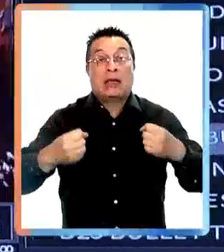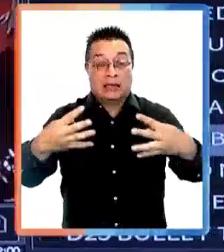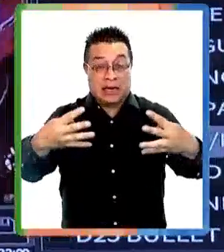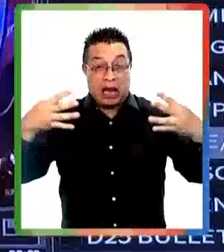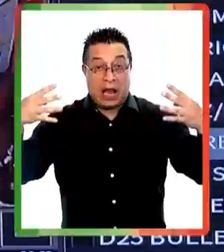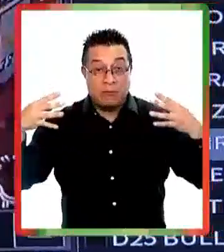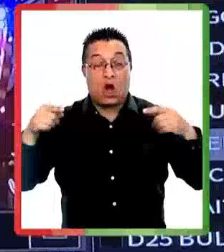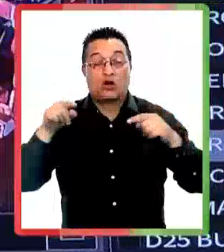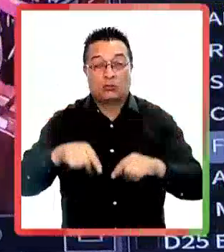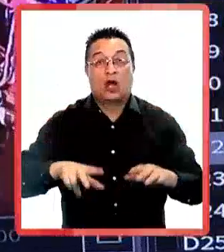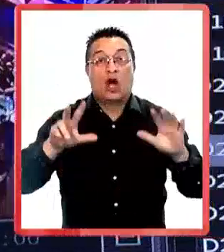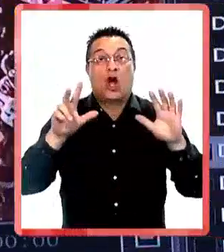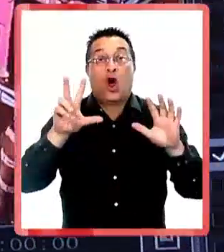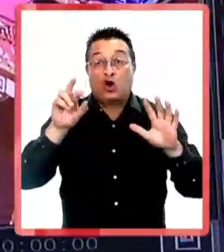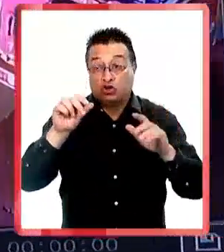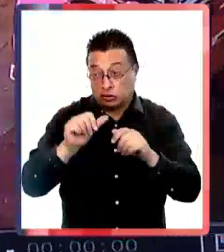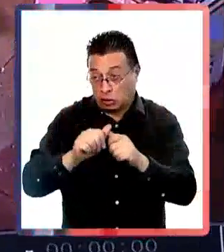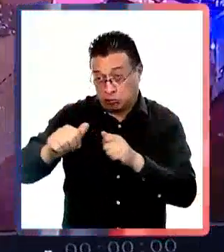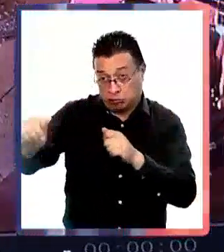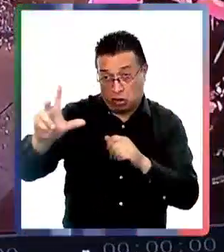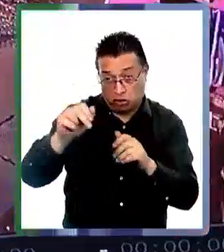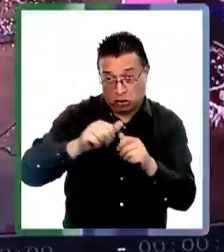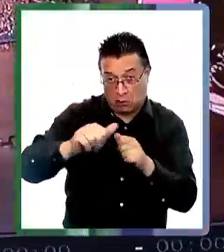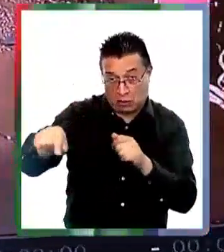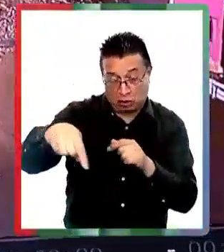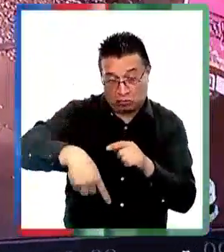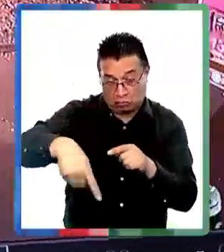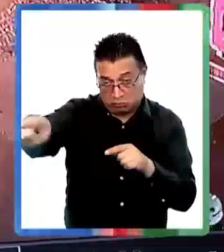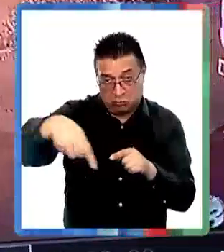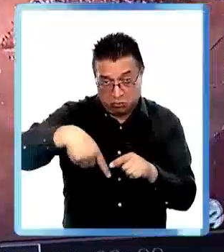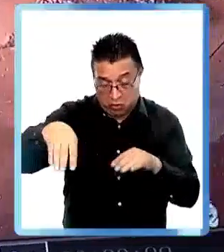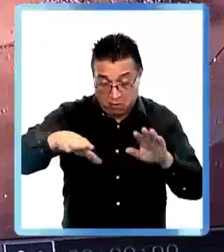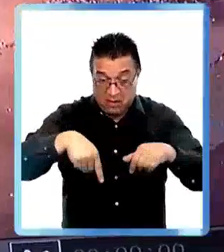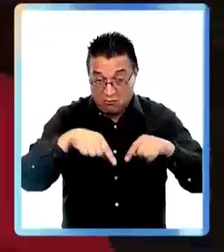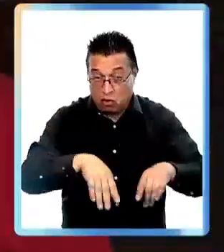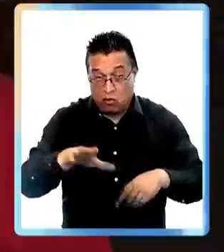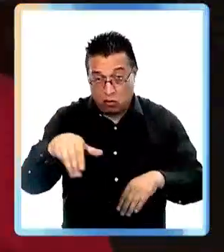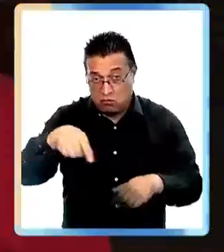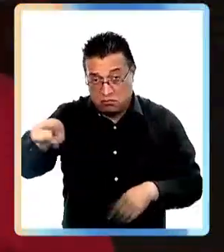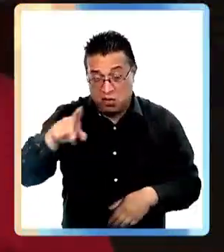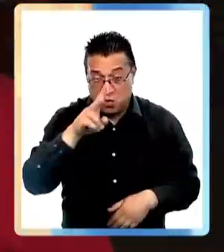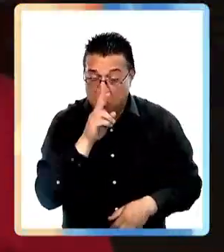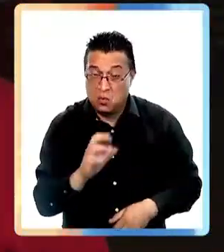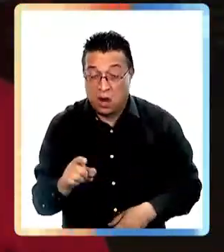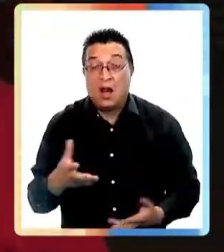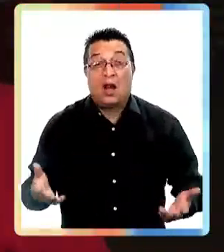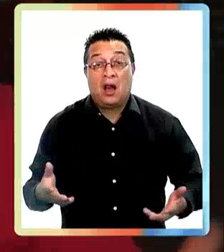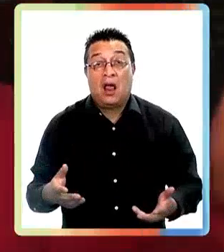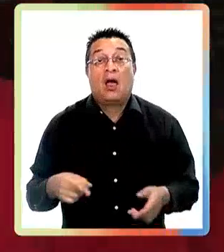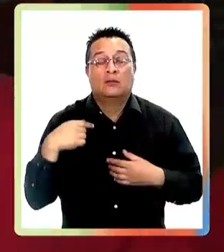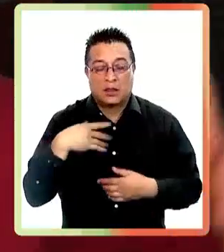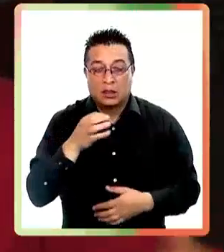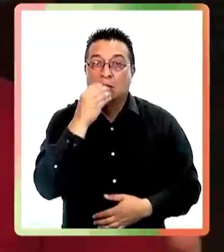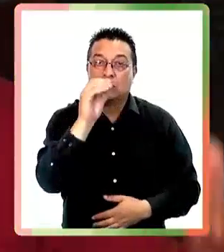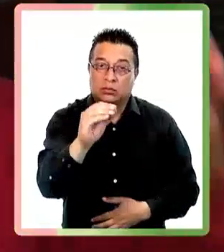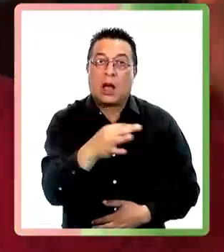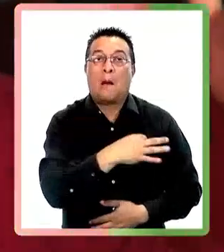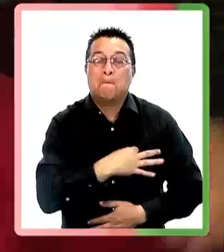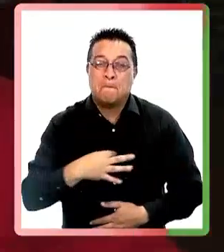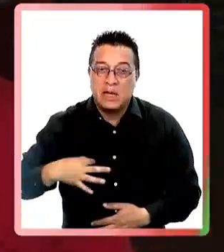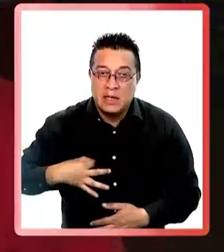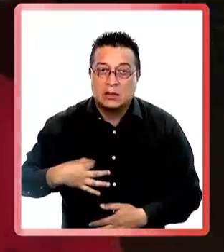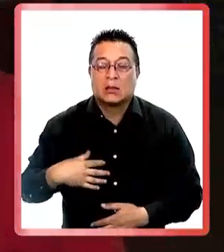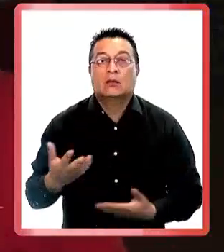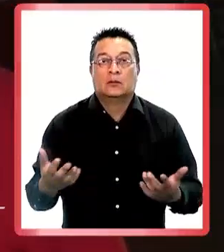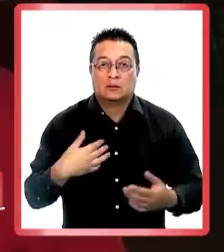a 80 metros acá del de este mismo sitio del suceso una vez más le digo a la ministra